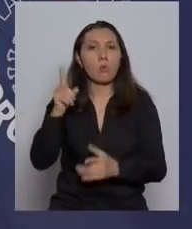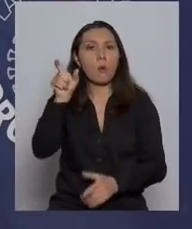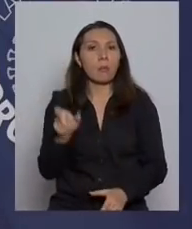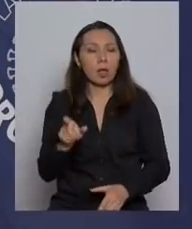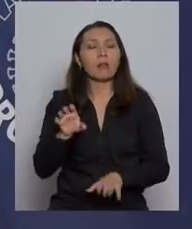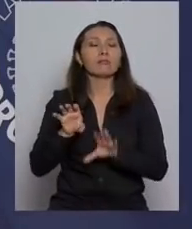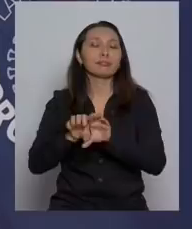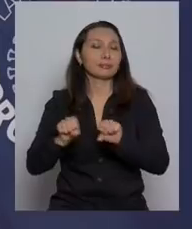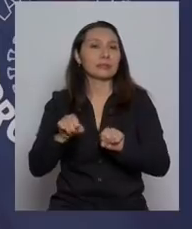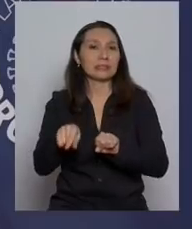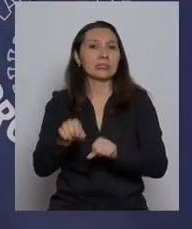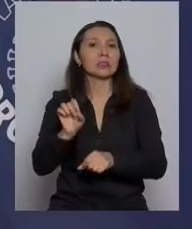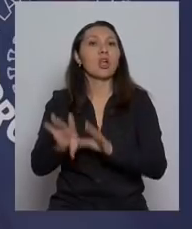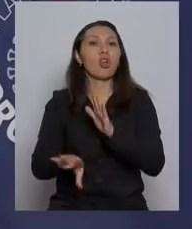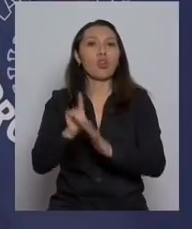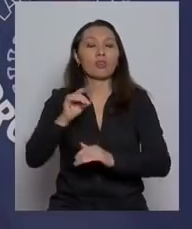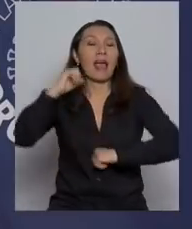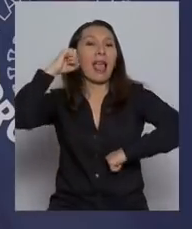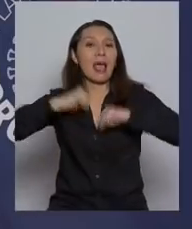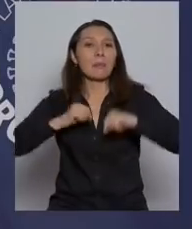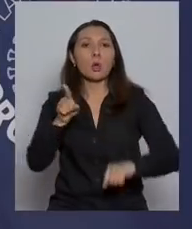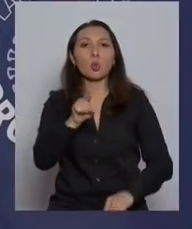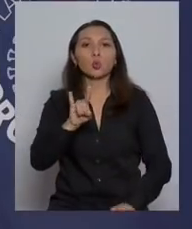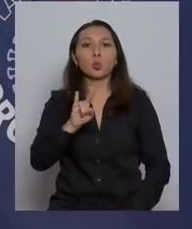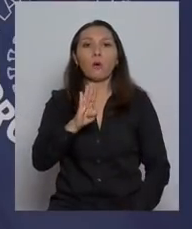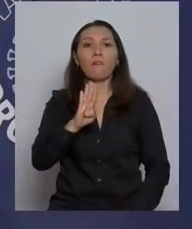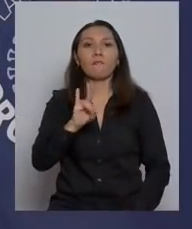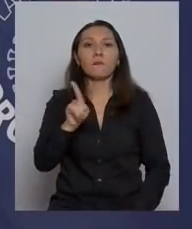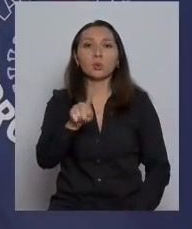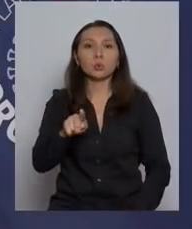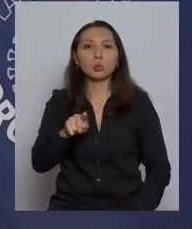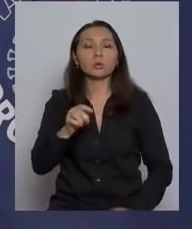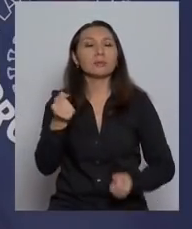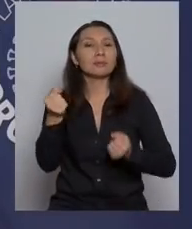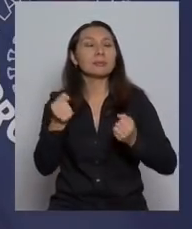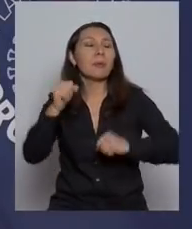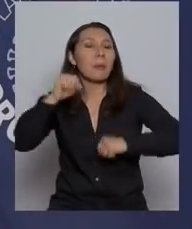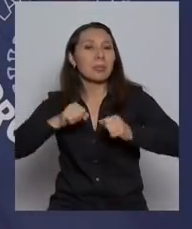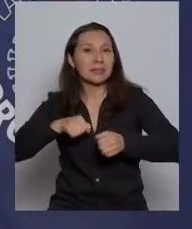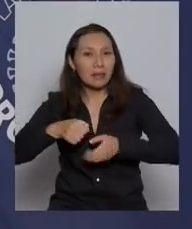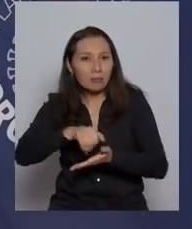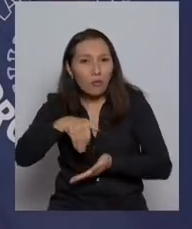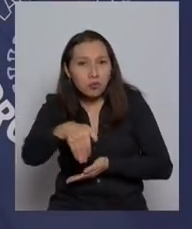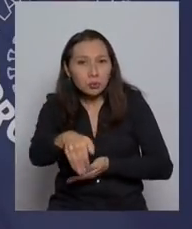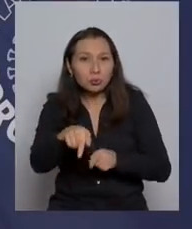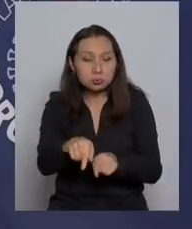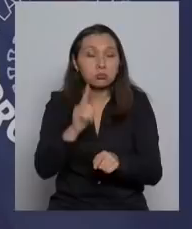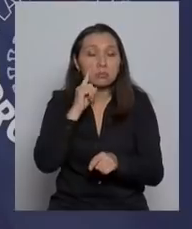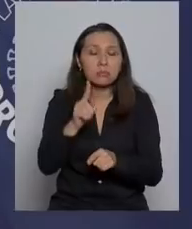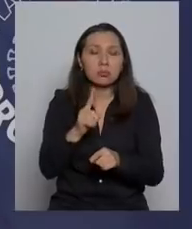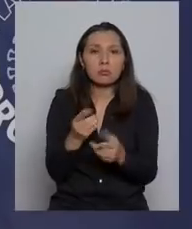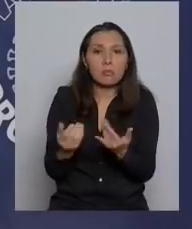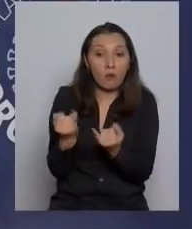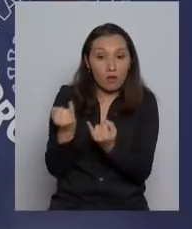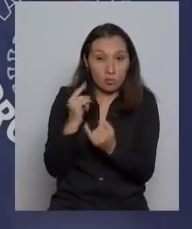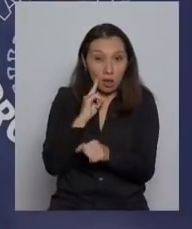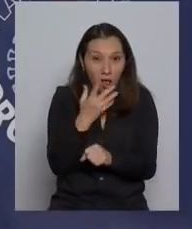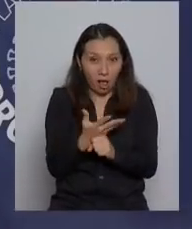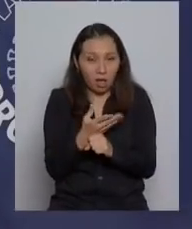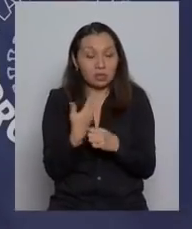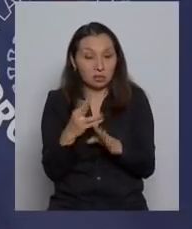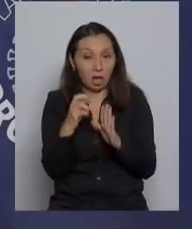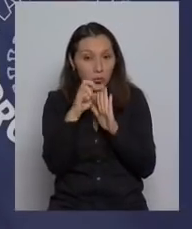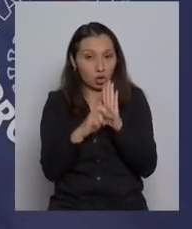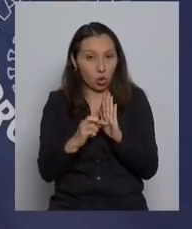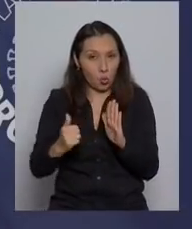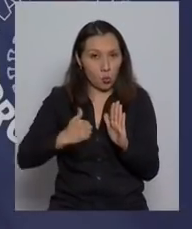caso confirmado en la empresa Subús, y preguntarle si usted qué antecedentes maneja y si se aplicaron